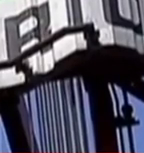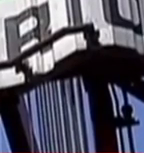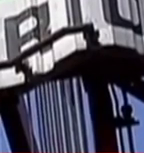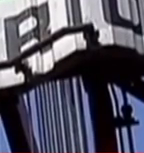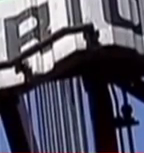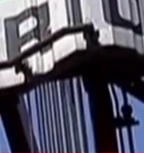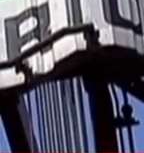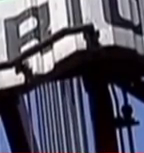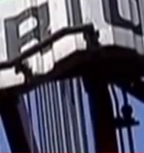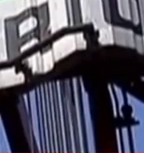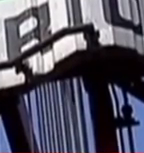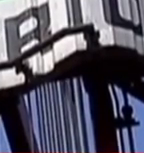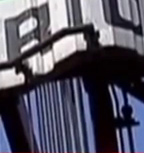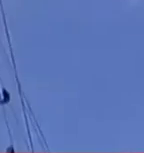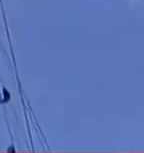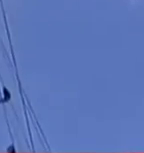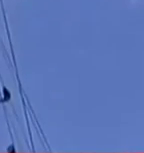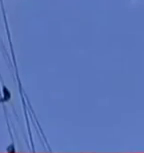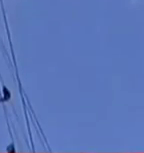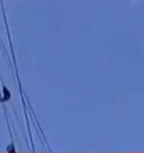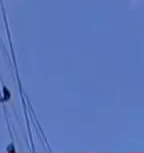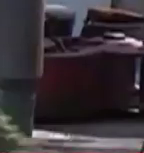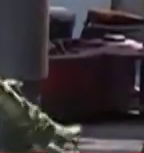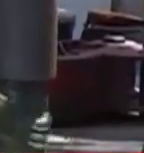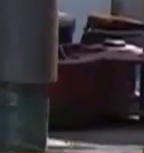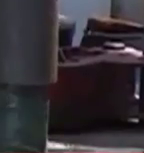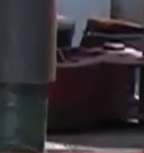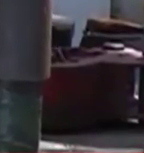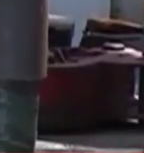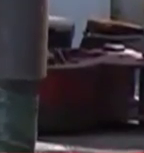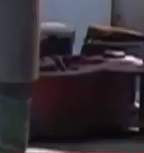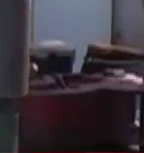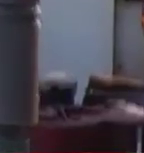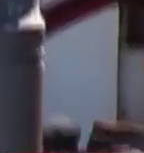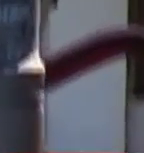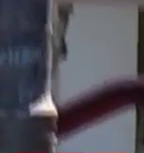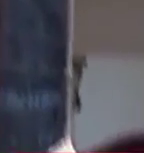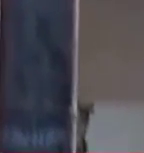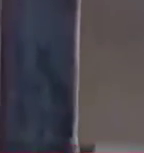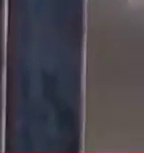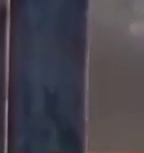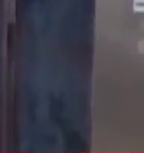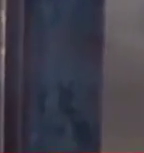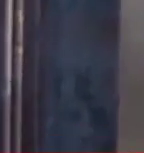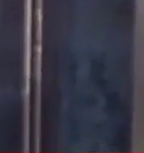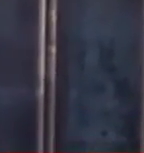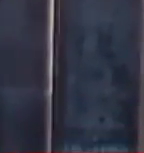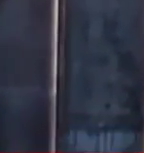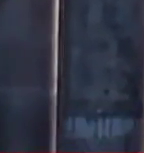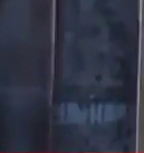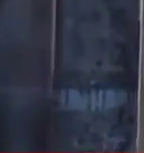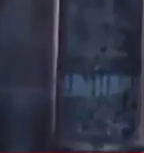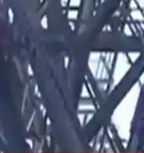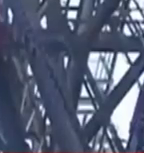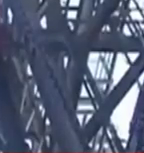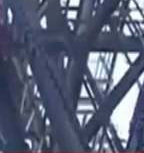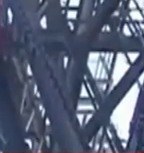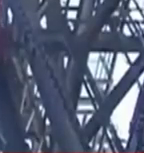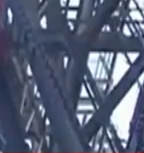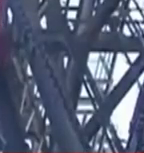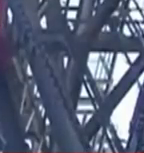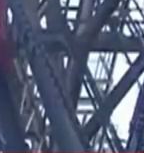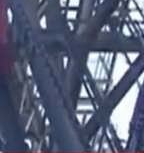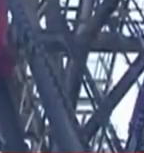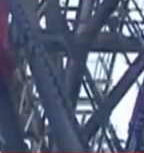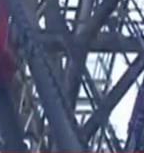definir las actividades, el programa de trabajo que se va a realizar, y posteriormente viene ya la perforación de pozos en